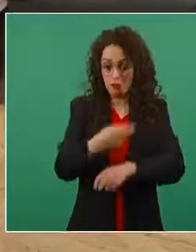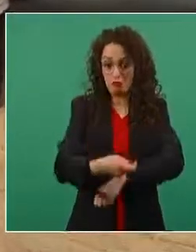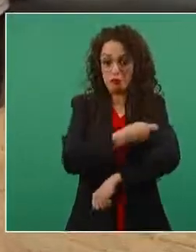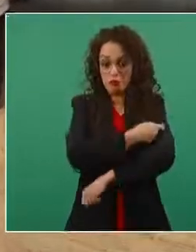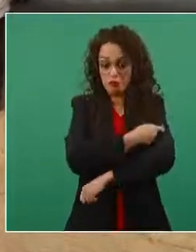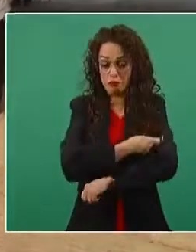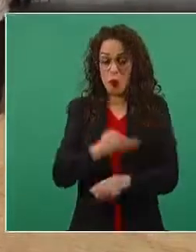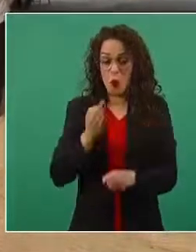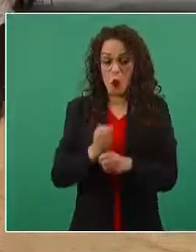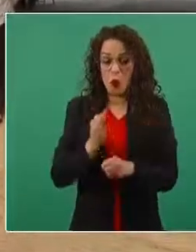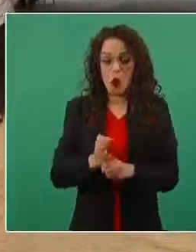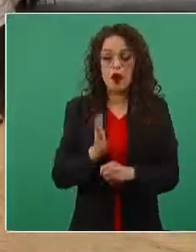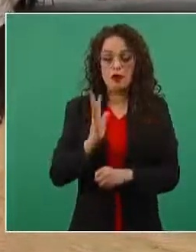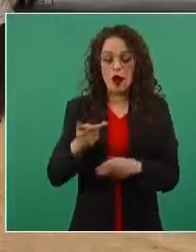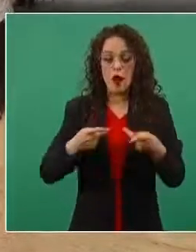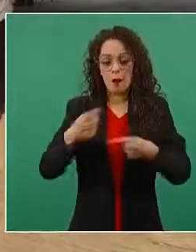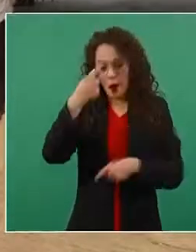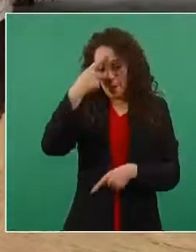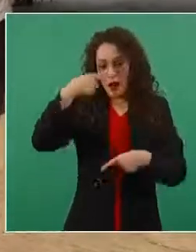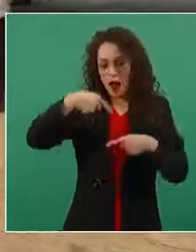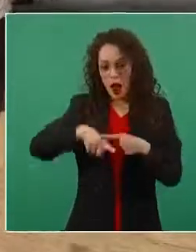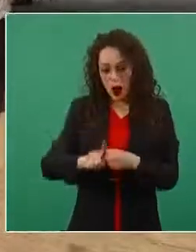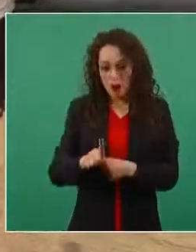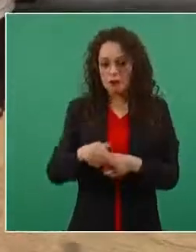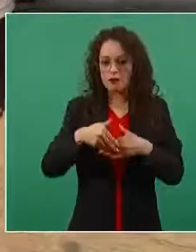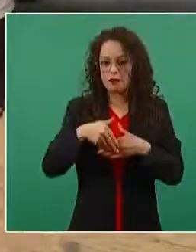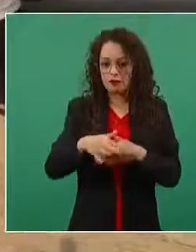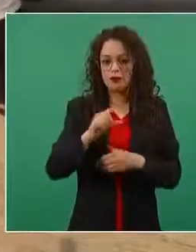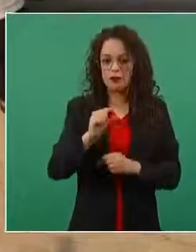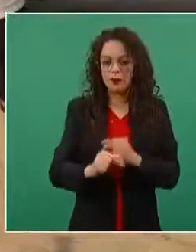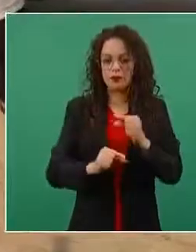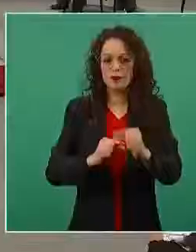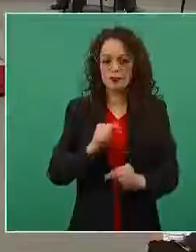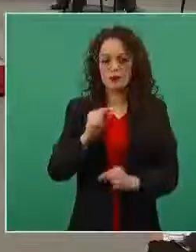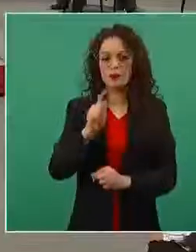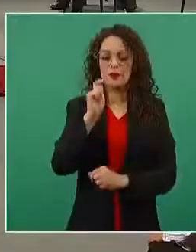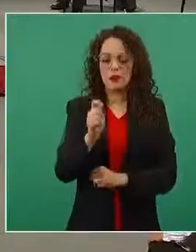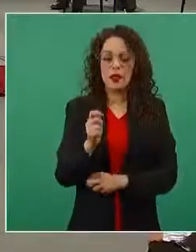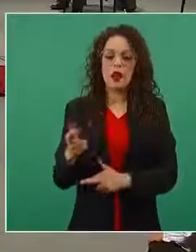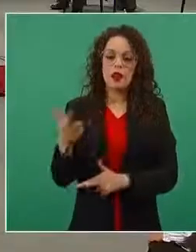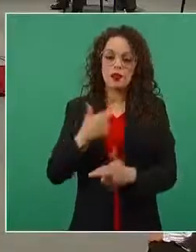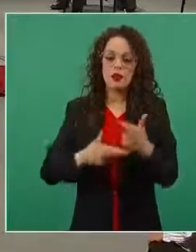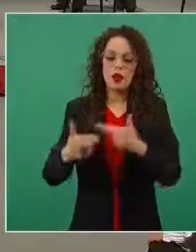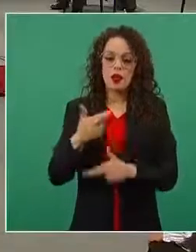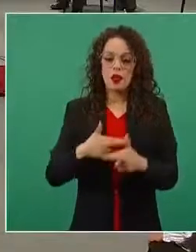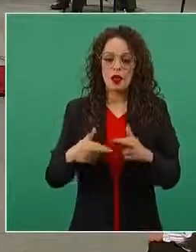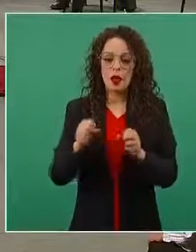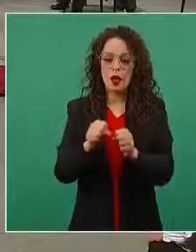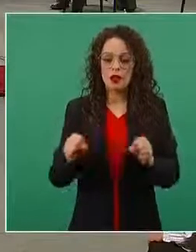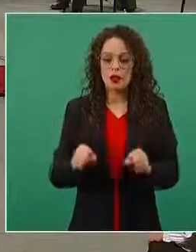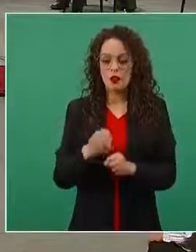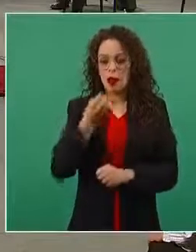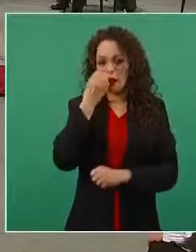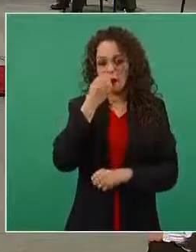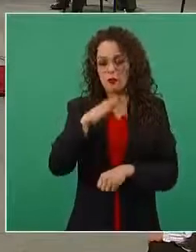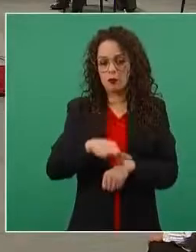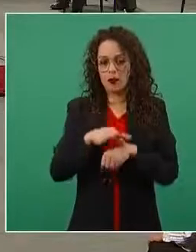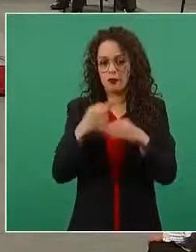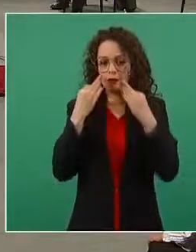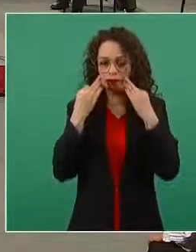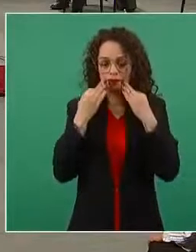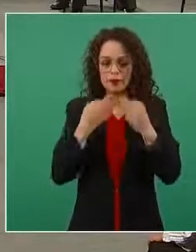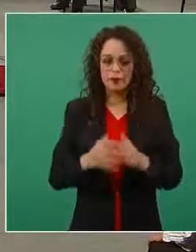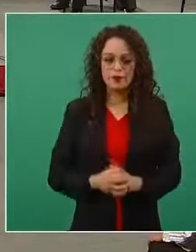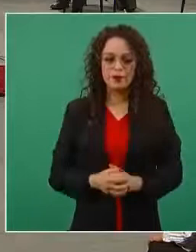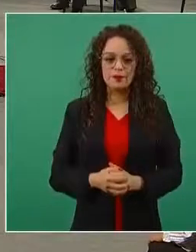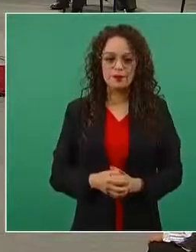para iniciar paulatinamente el regreso a clases, señor presidente. Señor presidente, pues aquí todo